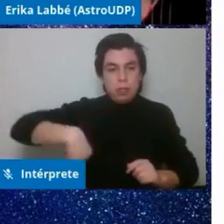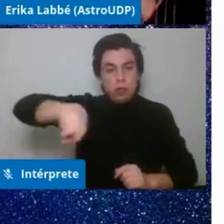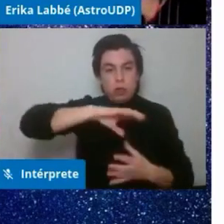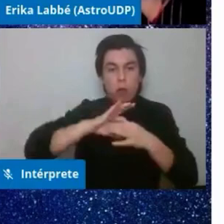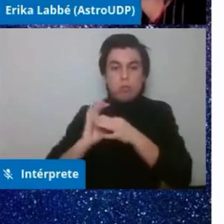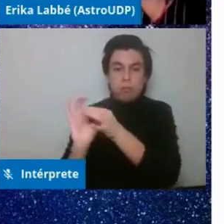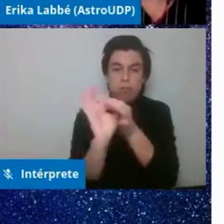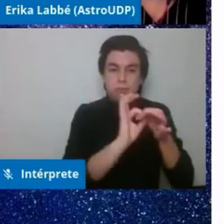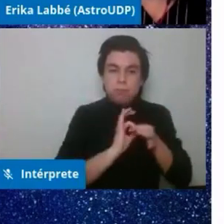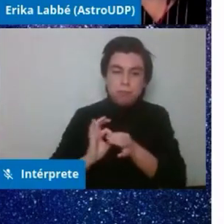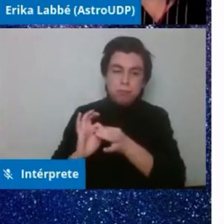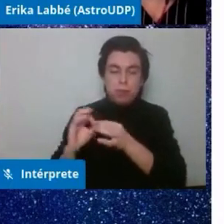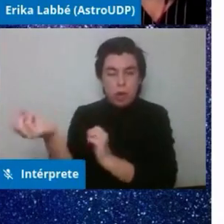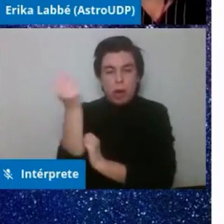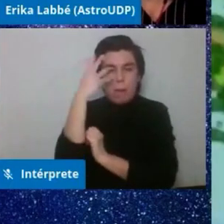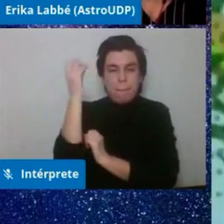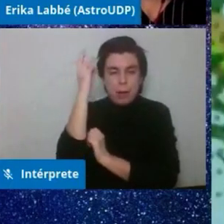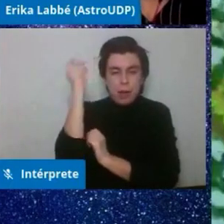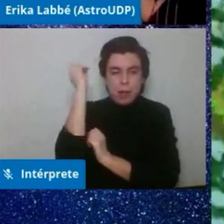esto.